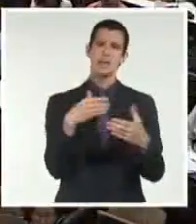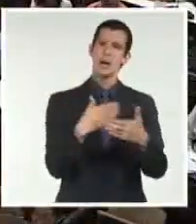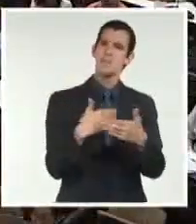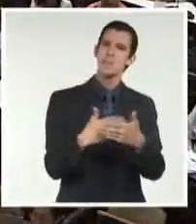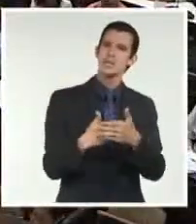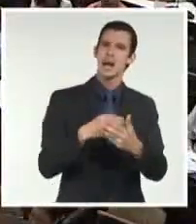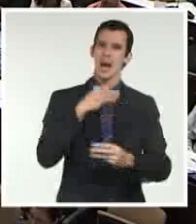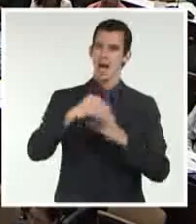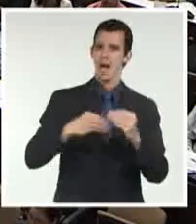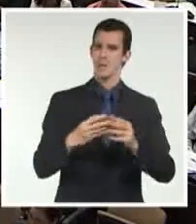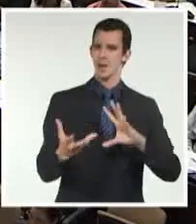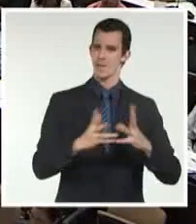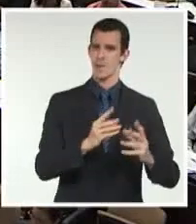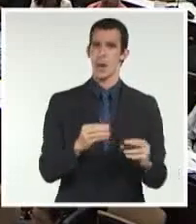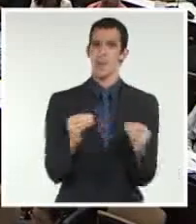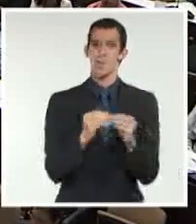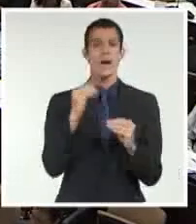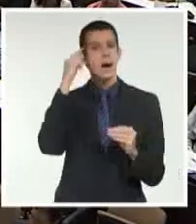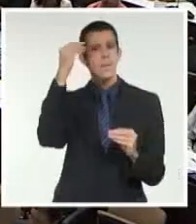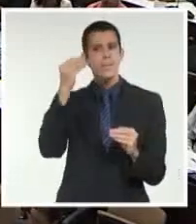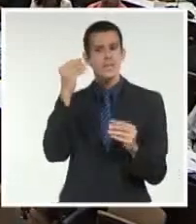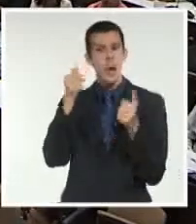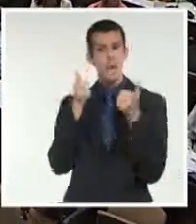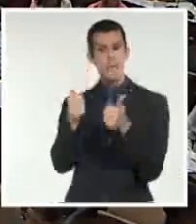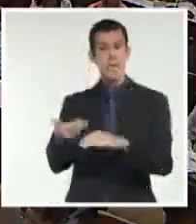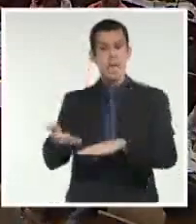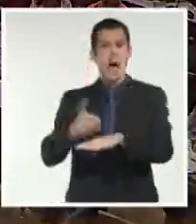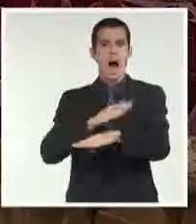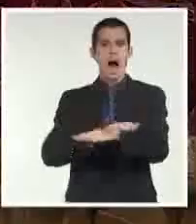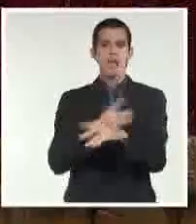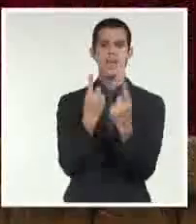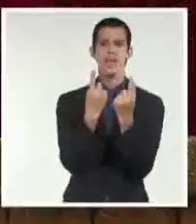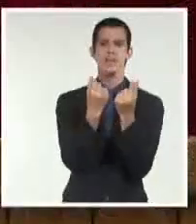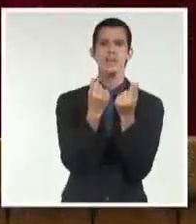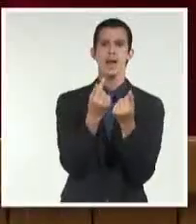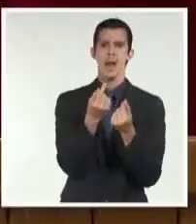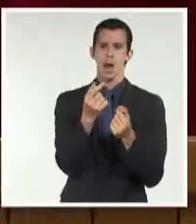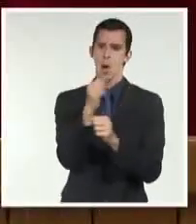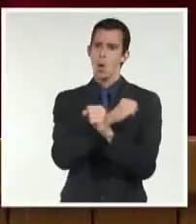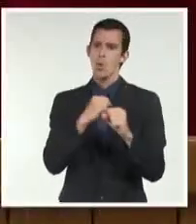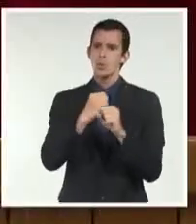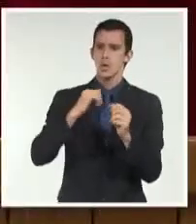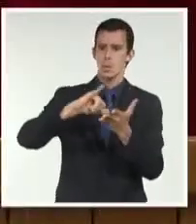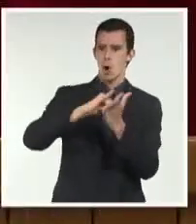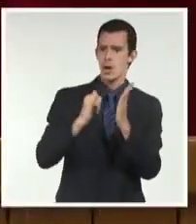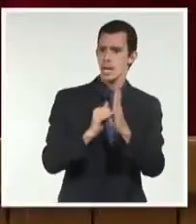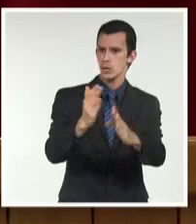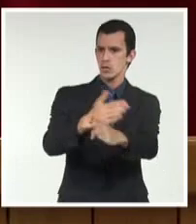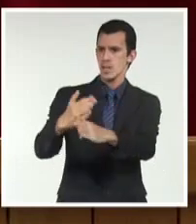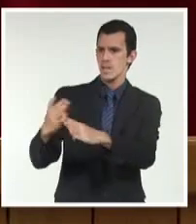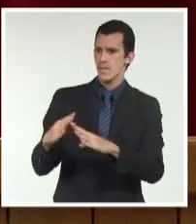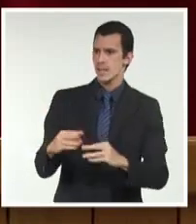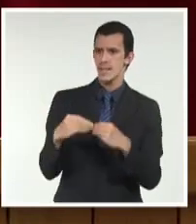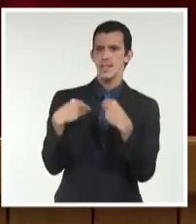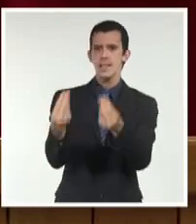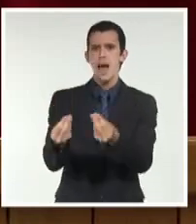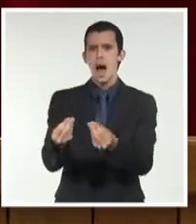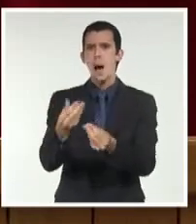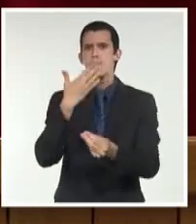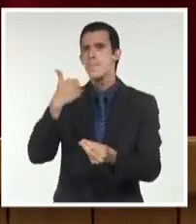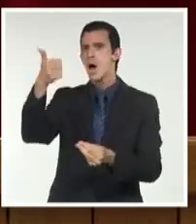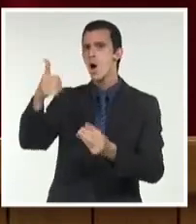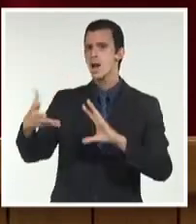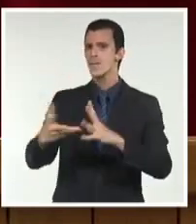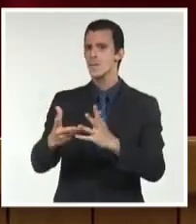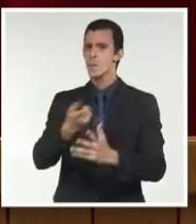eficiencia y control del gasto público, el establecimiento de los sistemas de precios adecuados, el control efectivo con participación